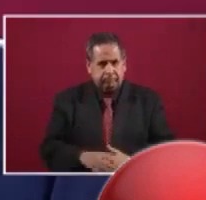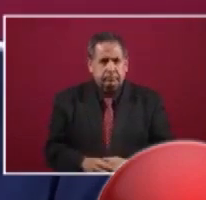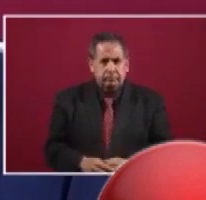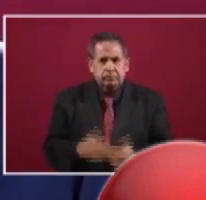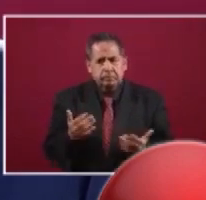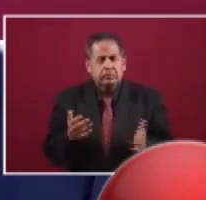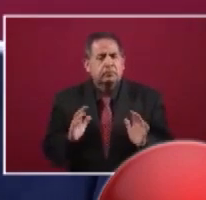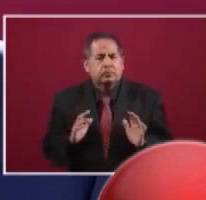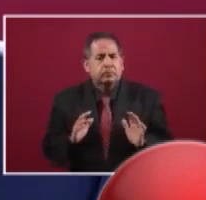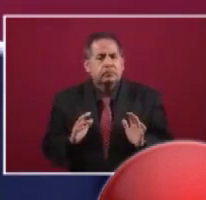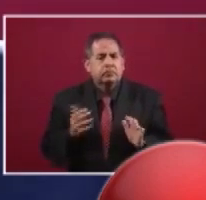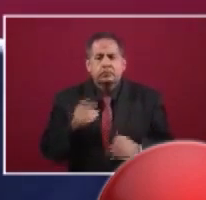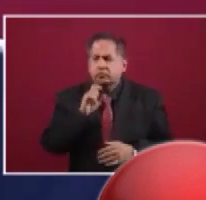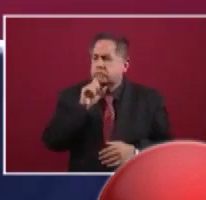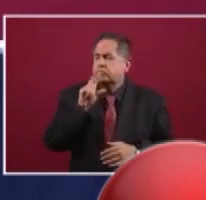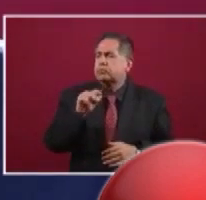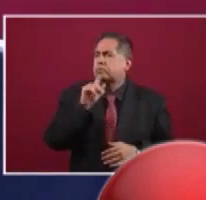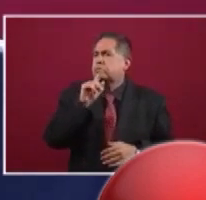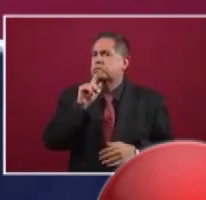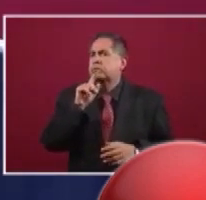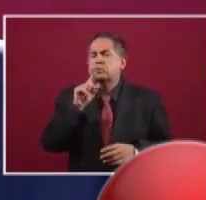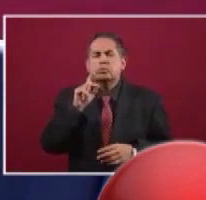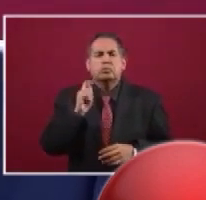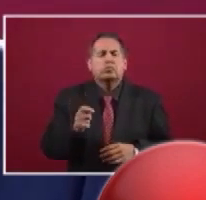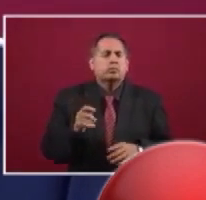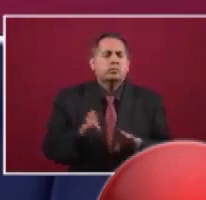y no solo